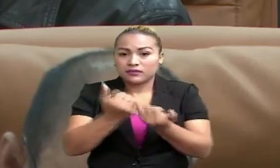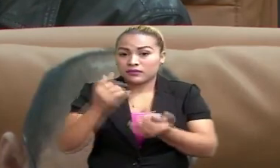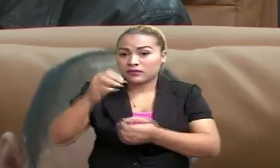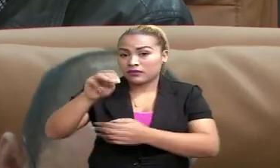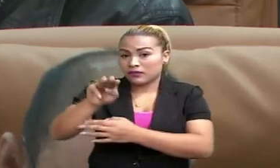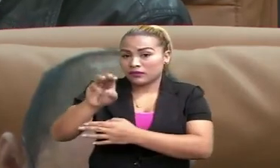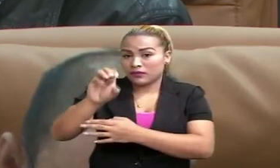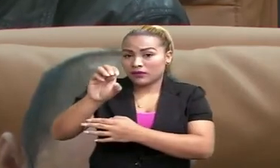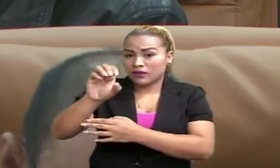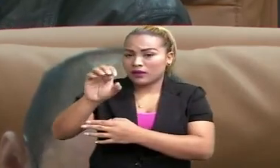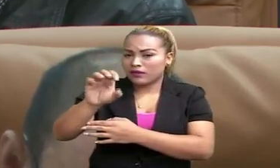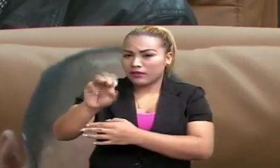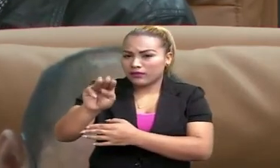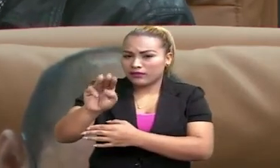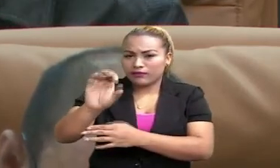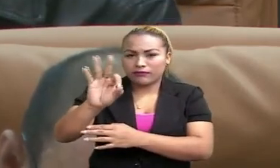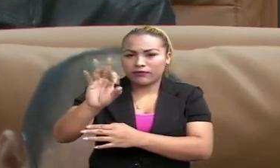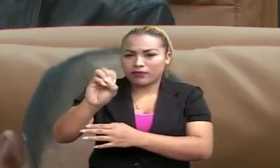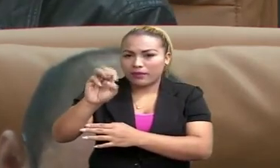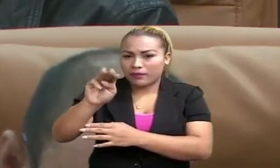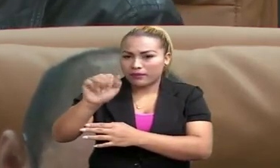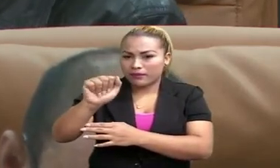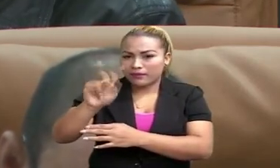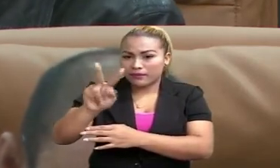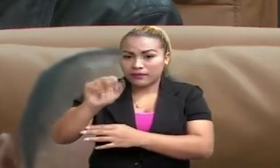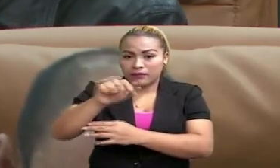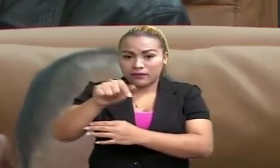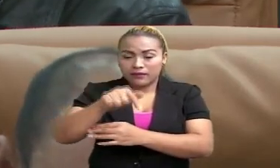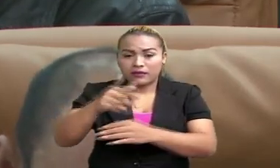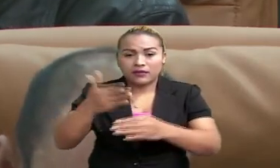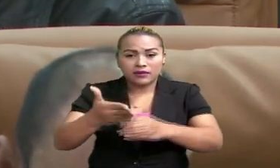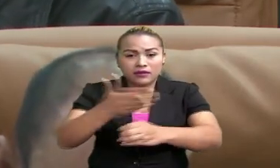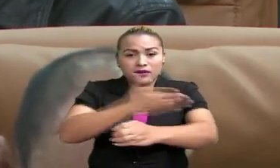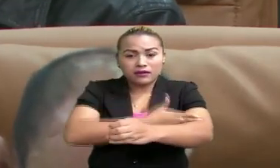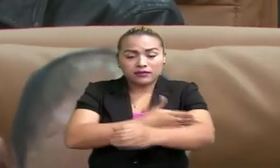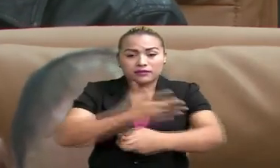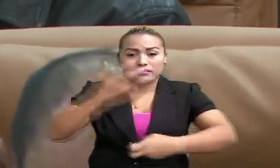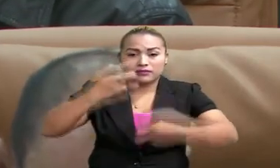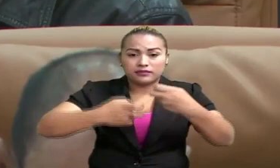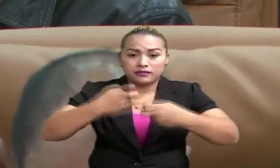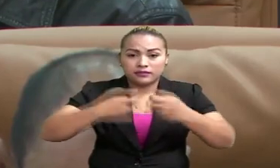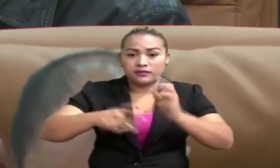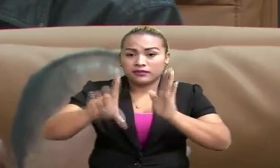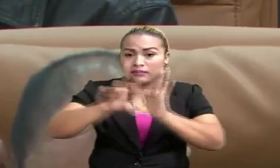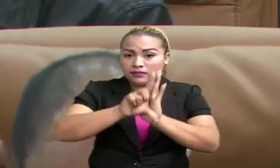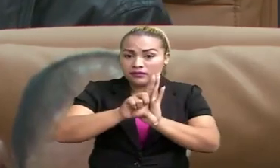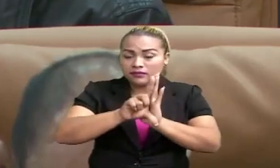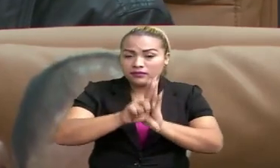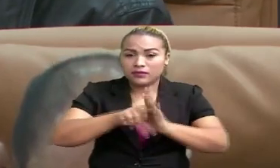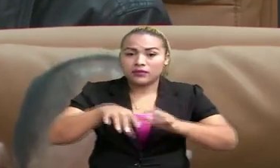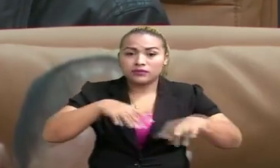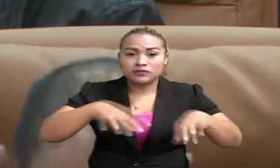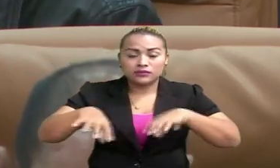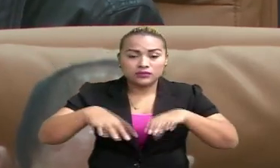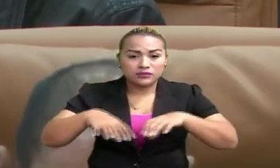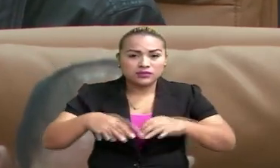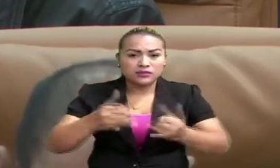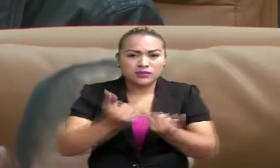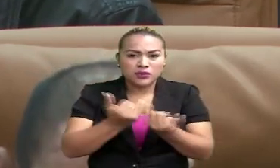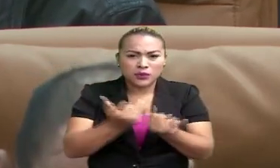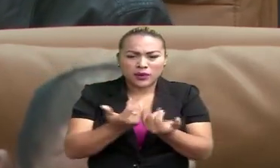a los combustibles como consecuencia de esta reforma no se mueve un